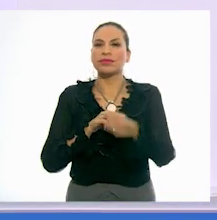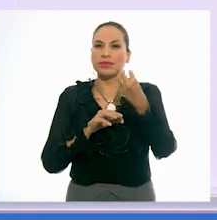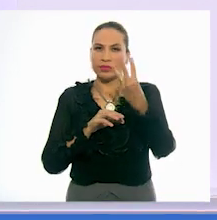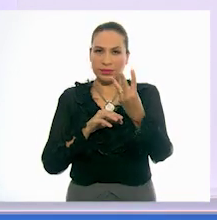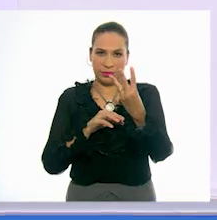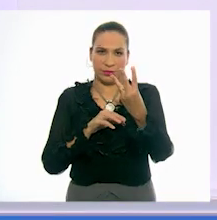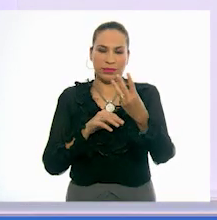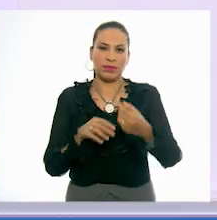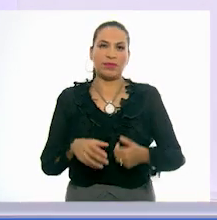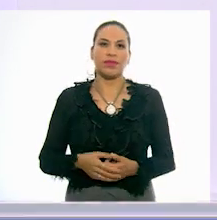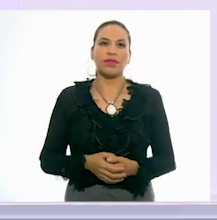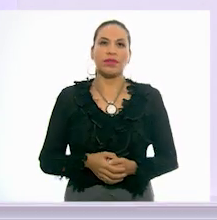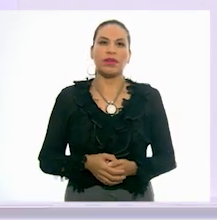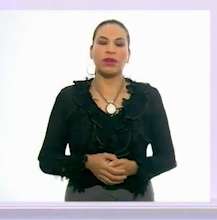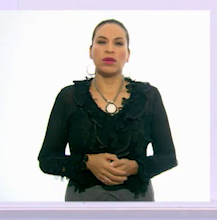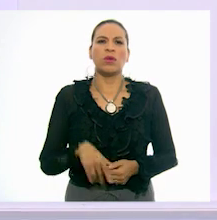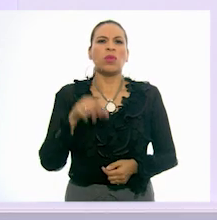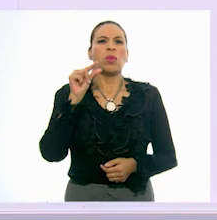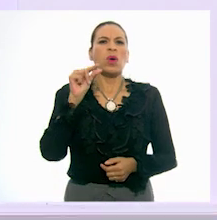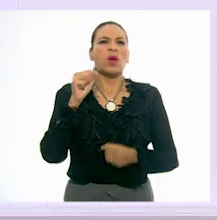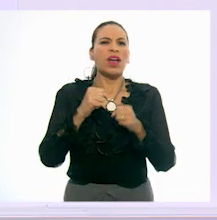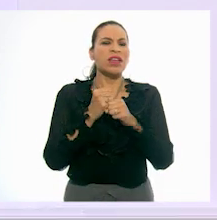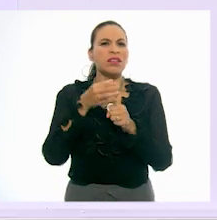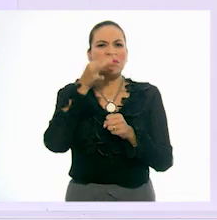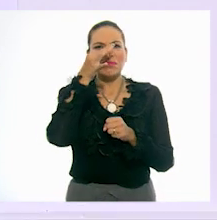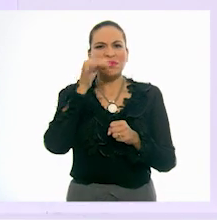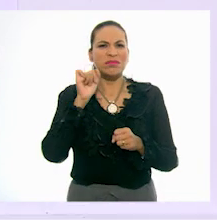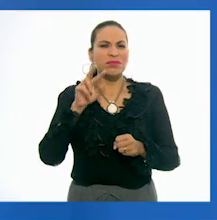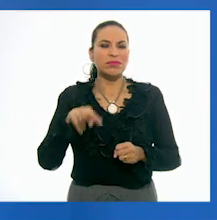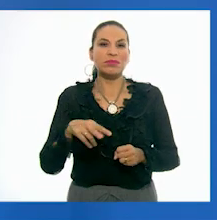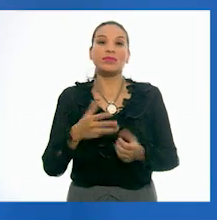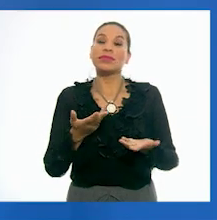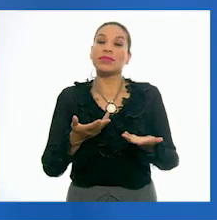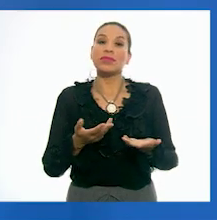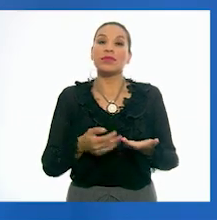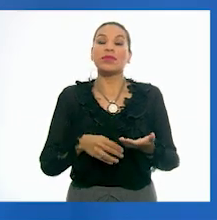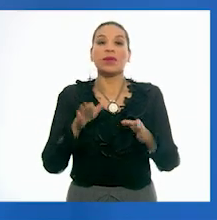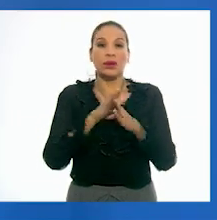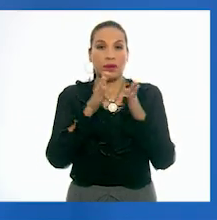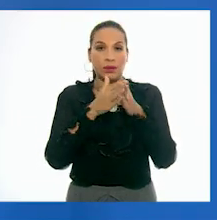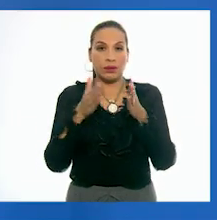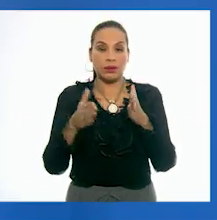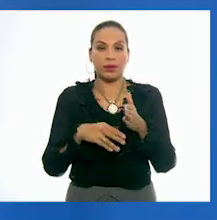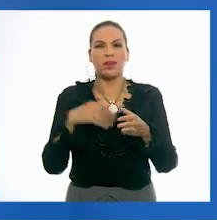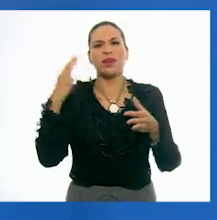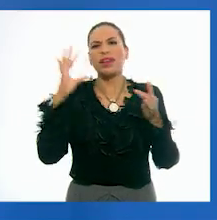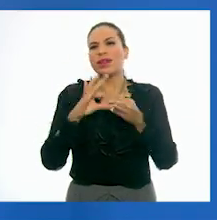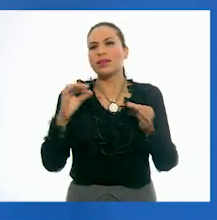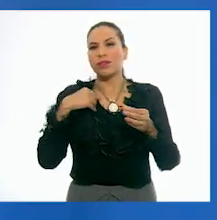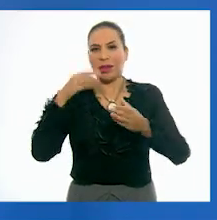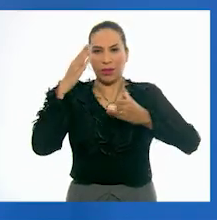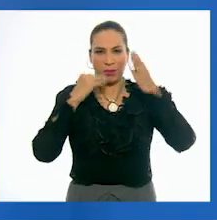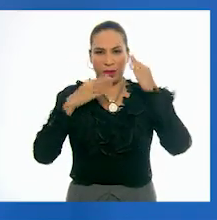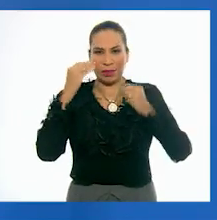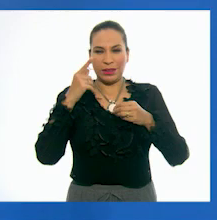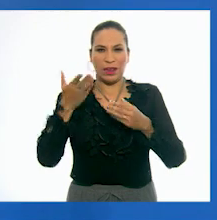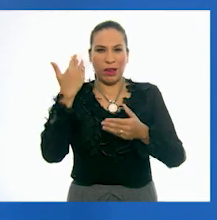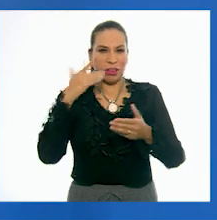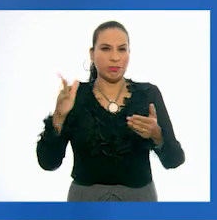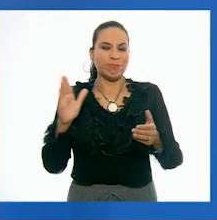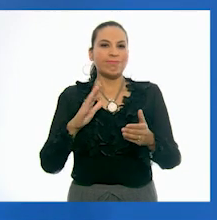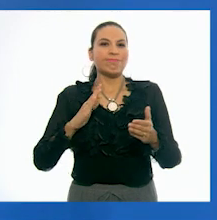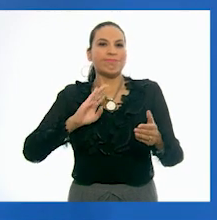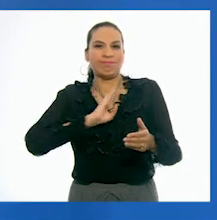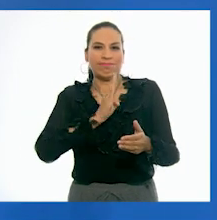3. Fueron muy poquitos años. Y mientras tanto, les cuento que yo aprendí que en la conquista